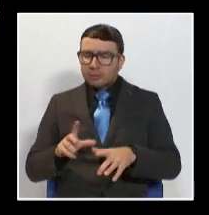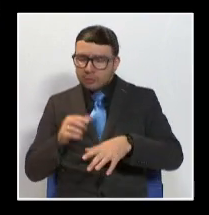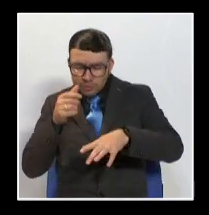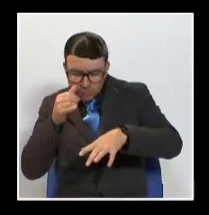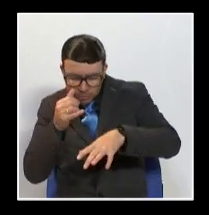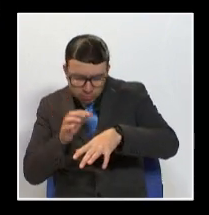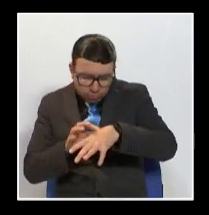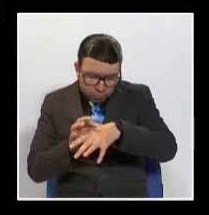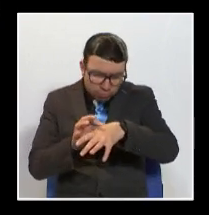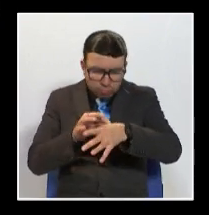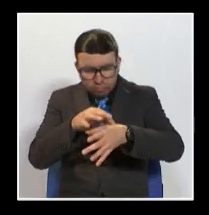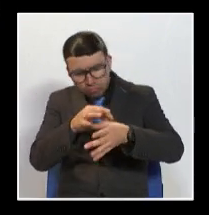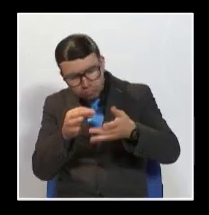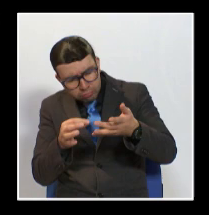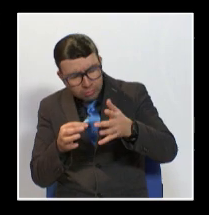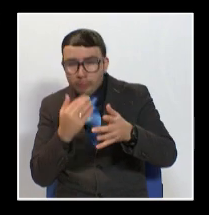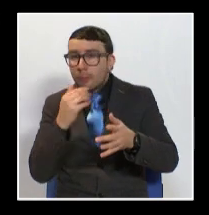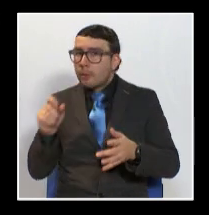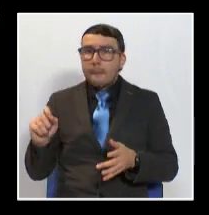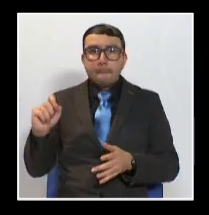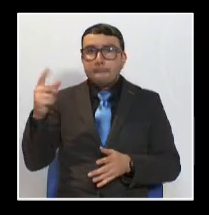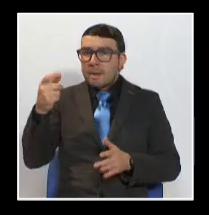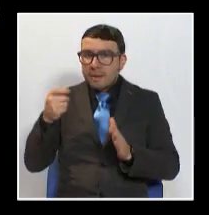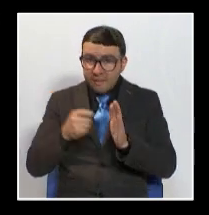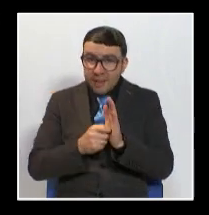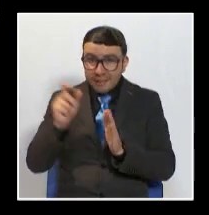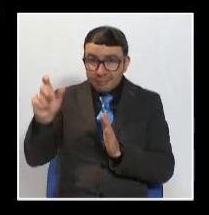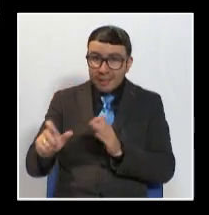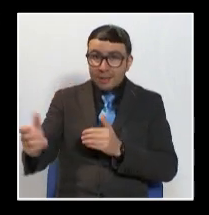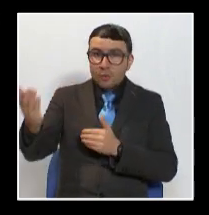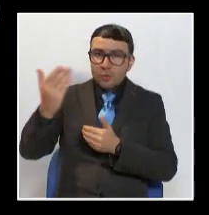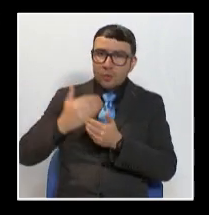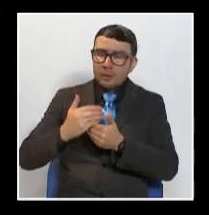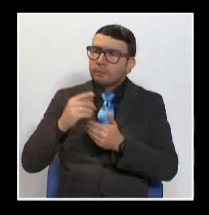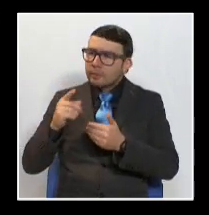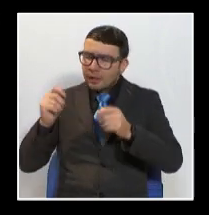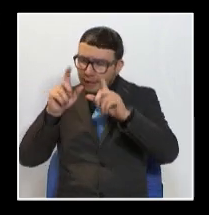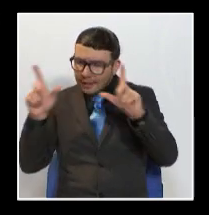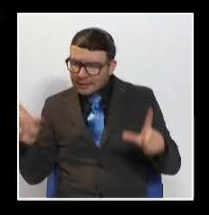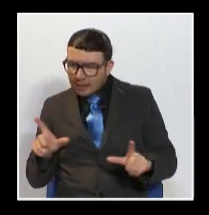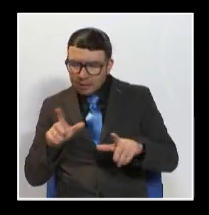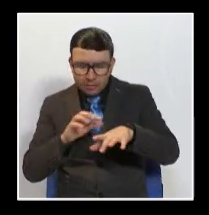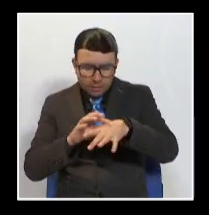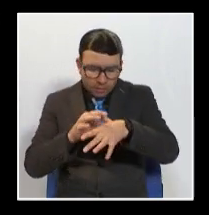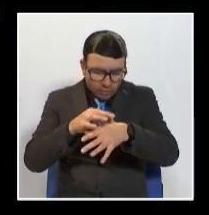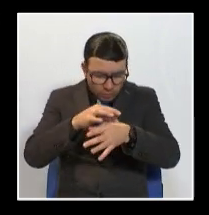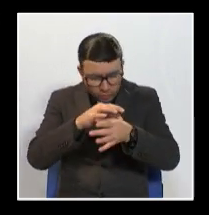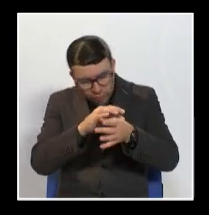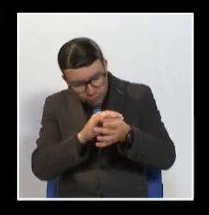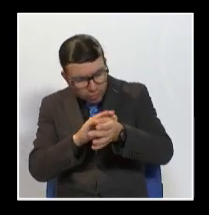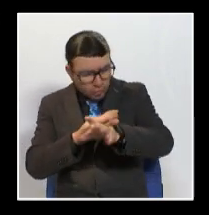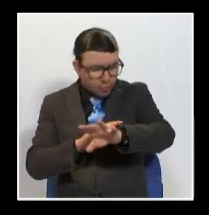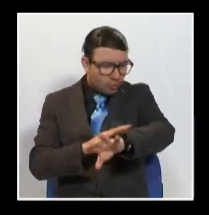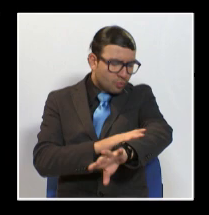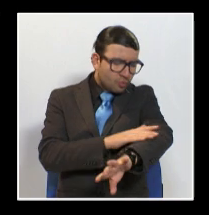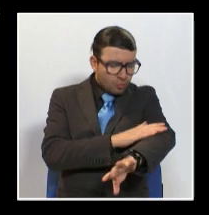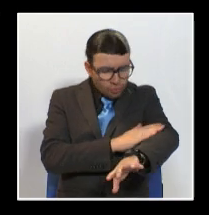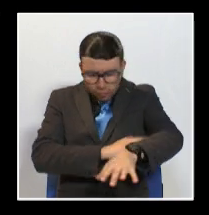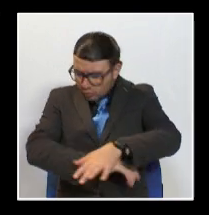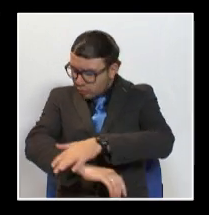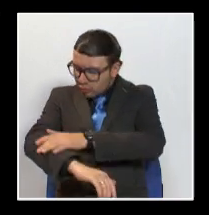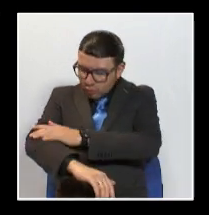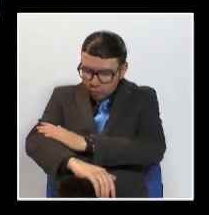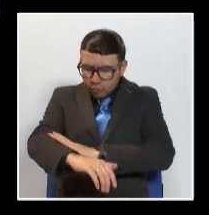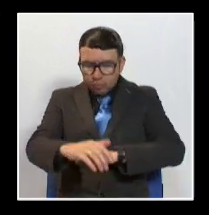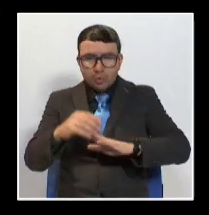ideal es, si el paciente va por primera vez a la consulta de dermatología, es hacer un examen de piel total para buscar lesiones sugestivas de malignidad, tumores